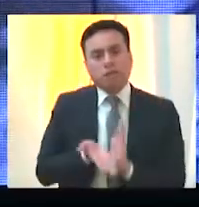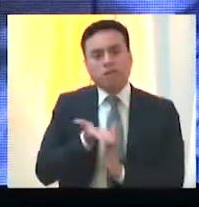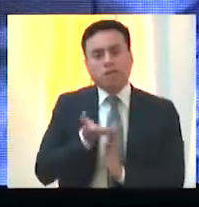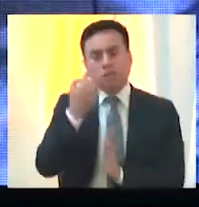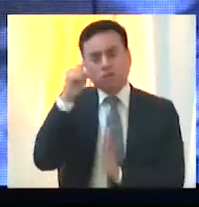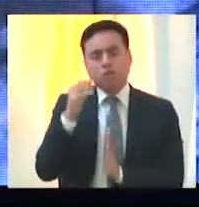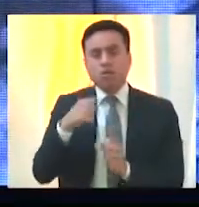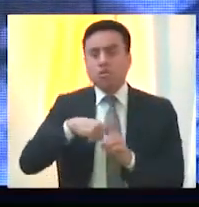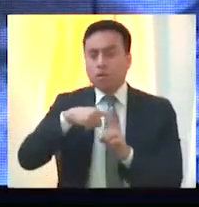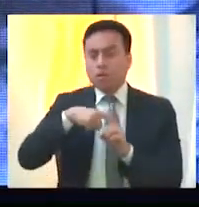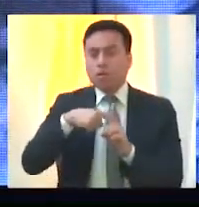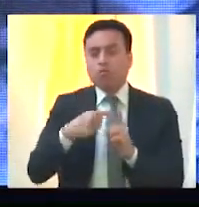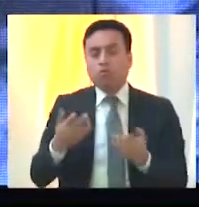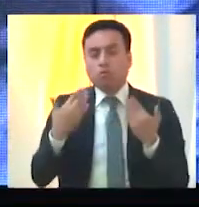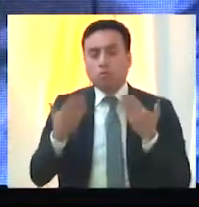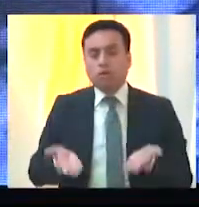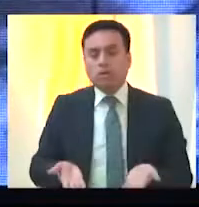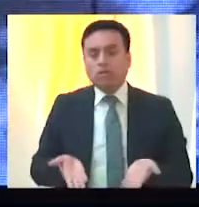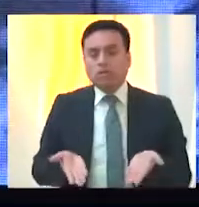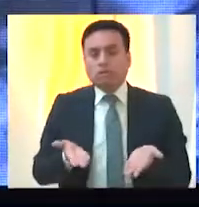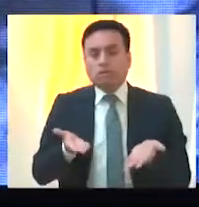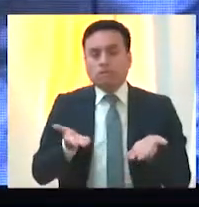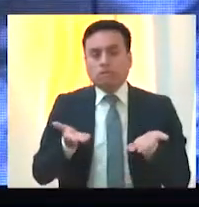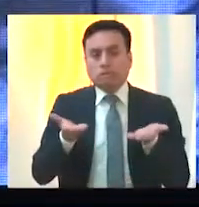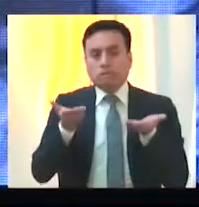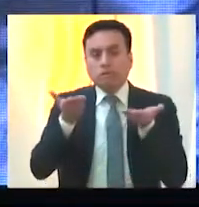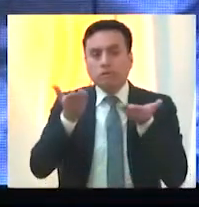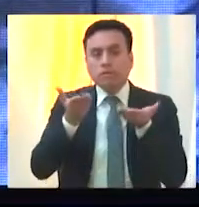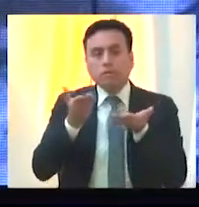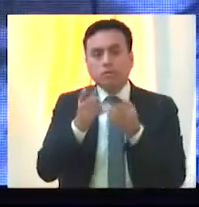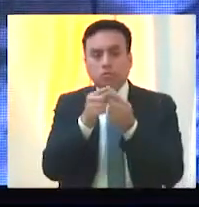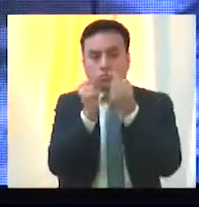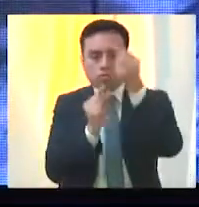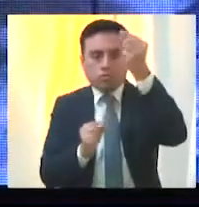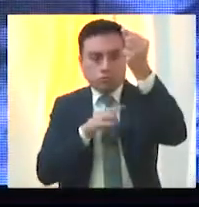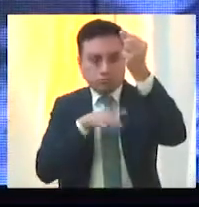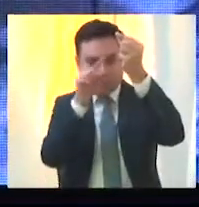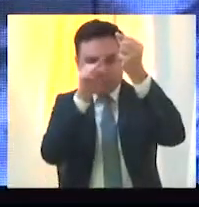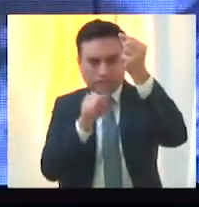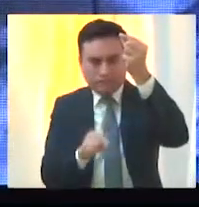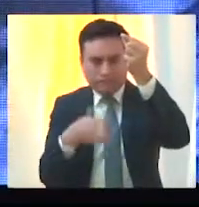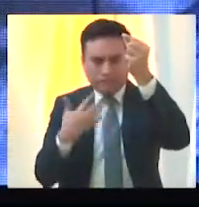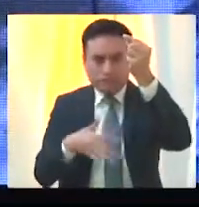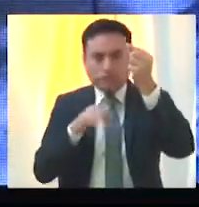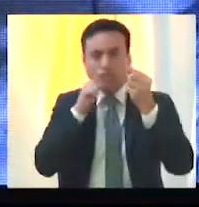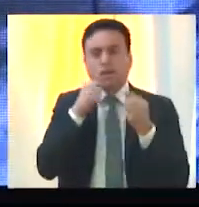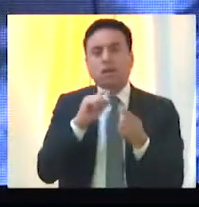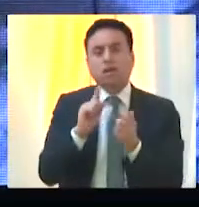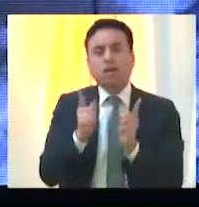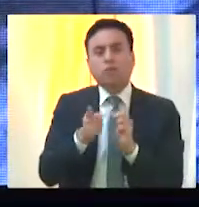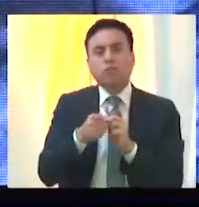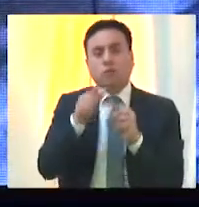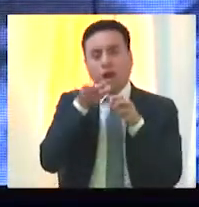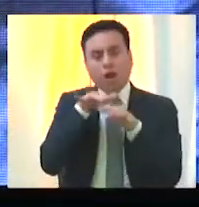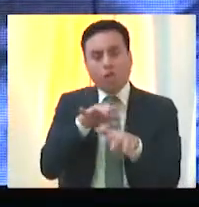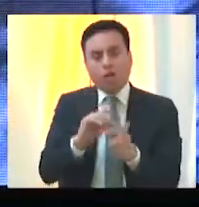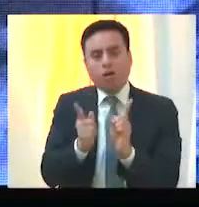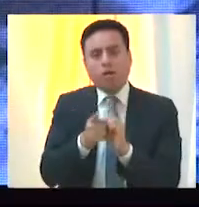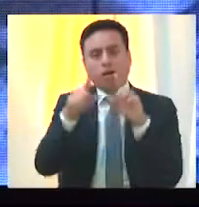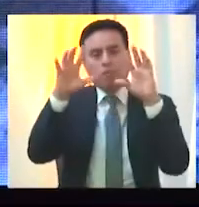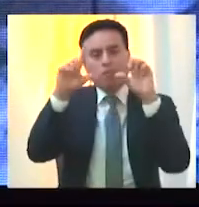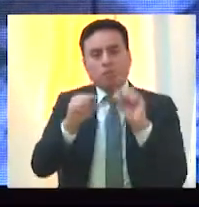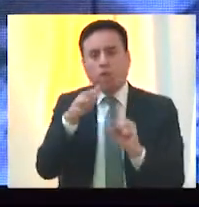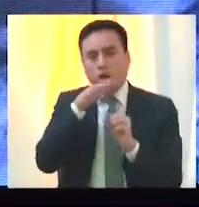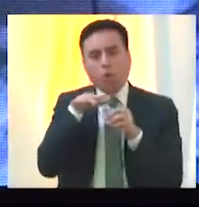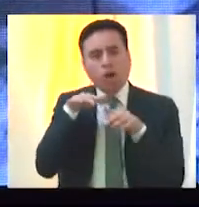pero las temperaturas aumentan de manera más o menos consistente a lo largo de todo el territorio nacional, obviamente significa cambios hidrológicos, significa menos agua en